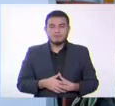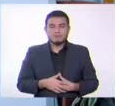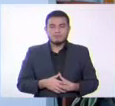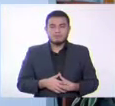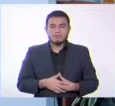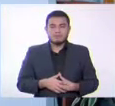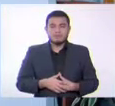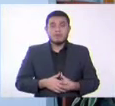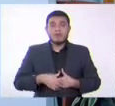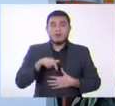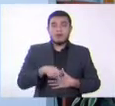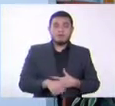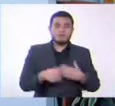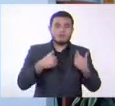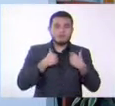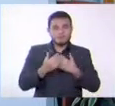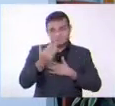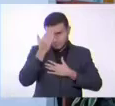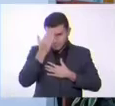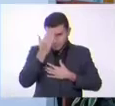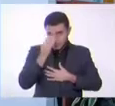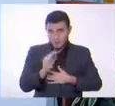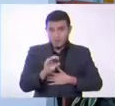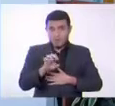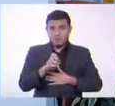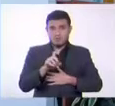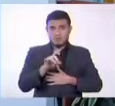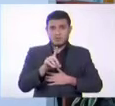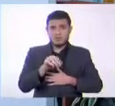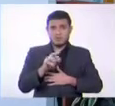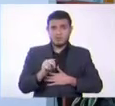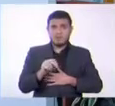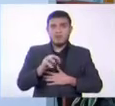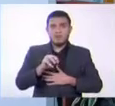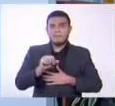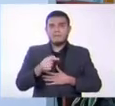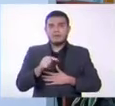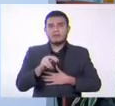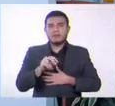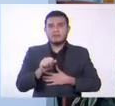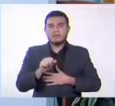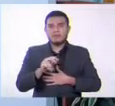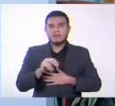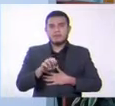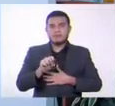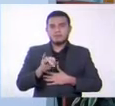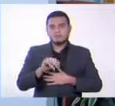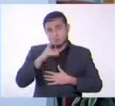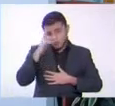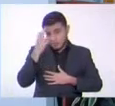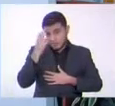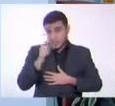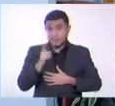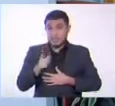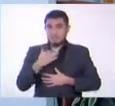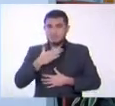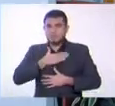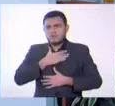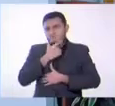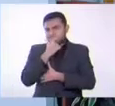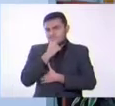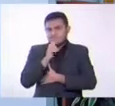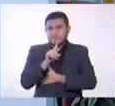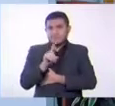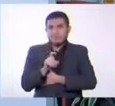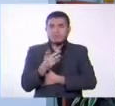Ahora debemos determinar el estado de oxidación del manganeso, lo que significa que esa es mi incógnita.